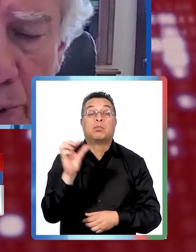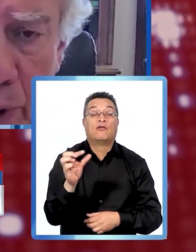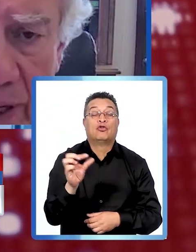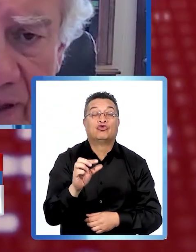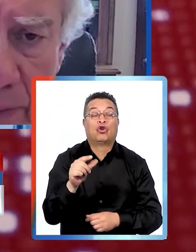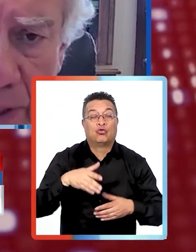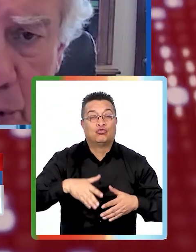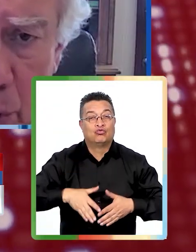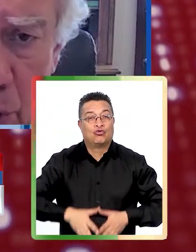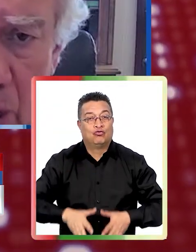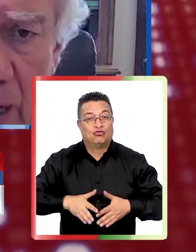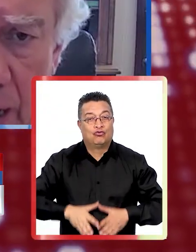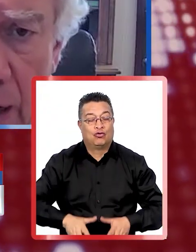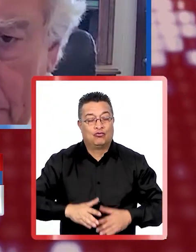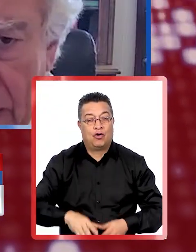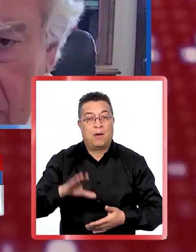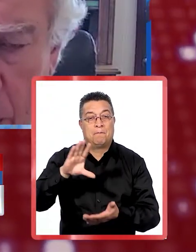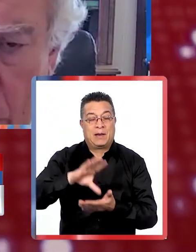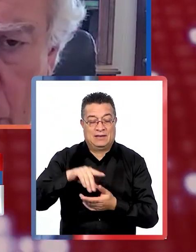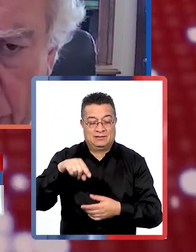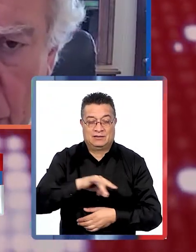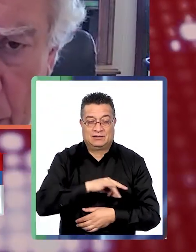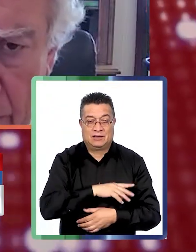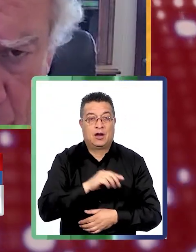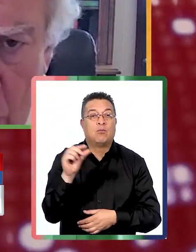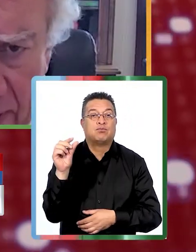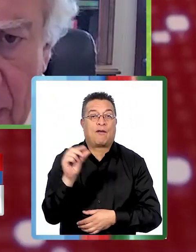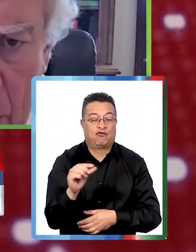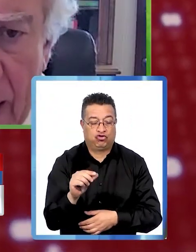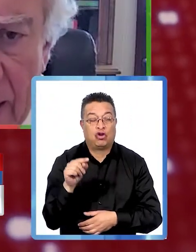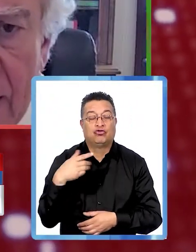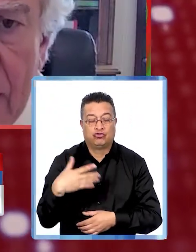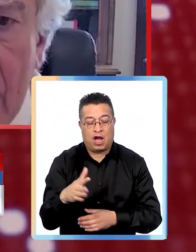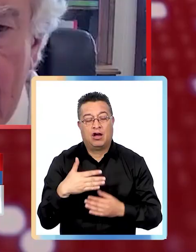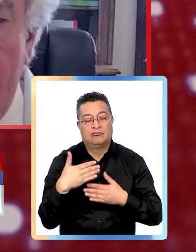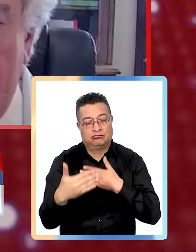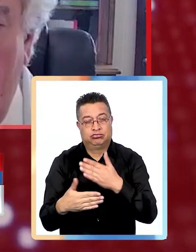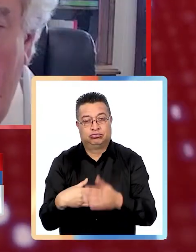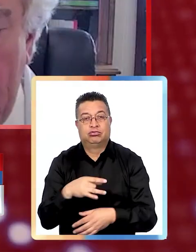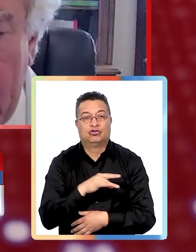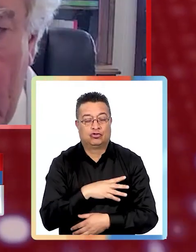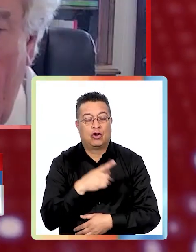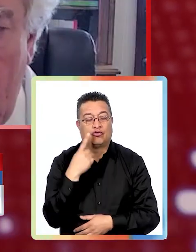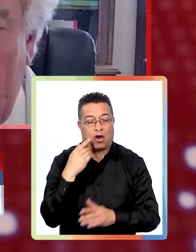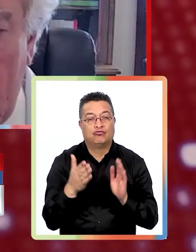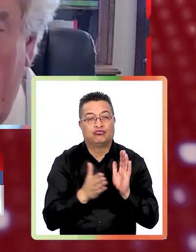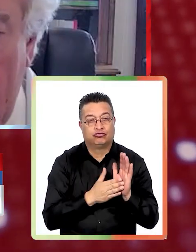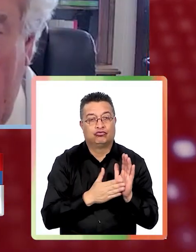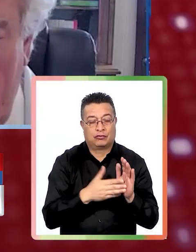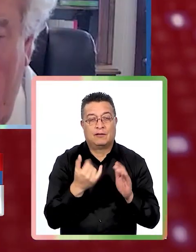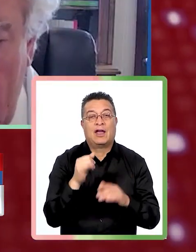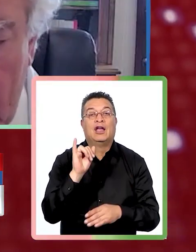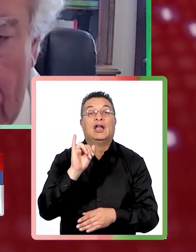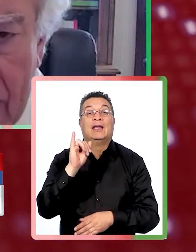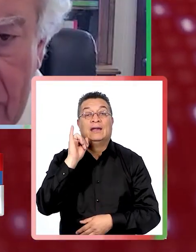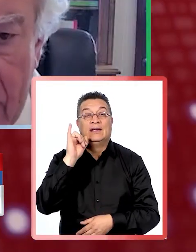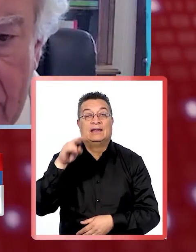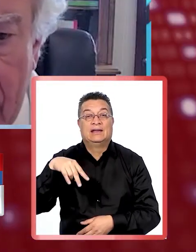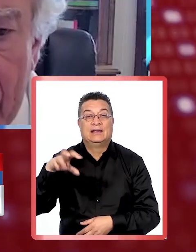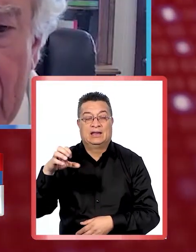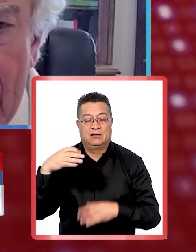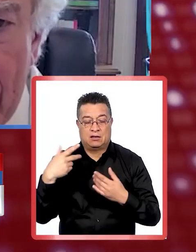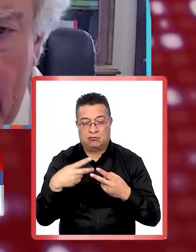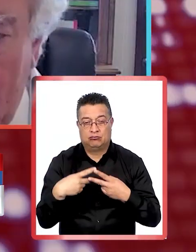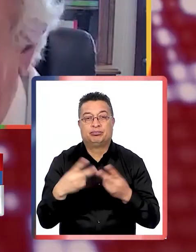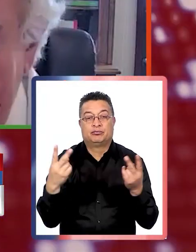del número de nacimientos en países como el nuestro. Eso ha pasado acá en Chile y está documentado en los datos del Instituto Nacional de